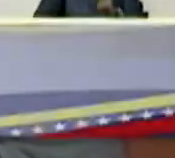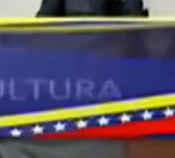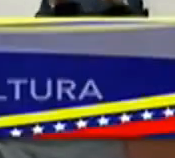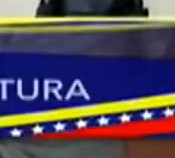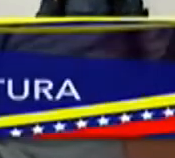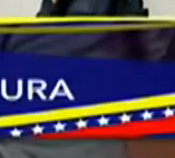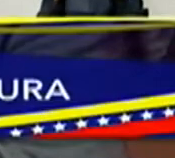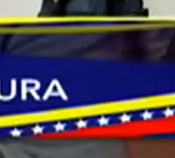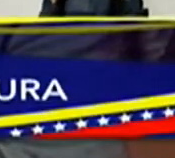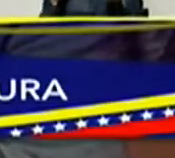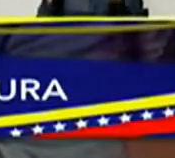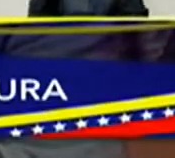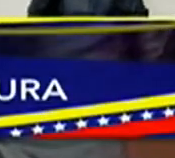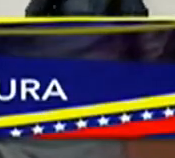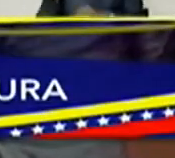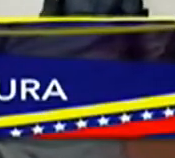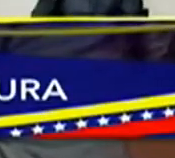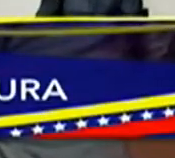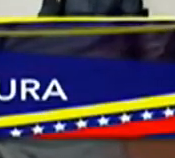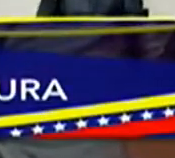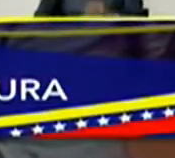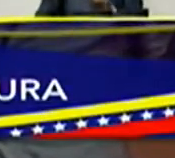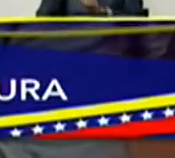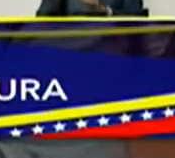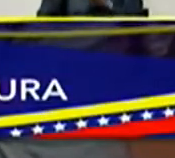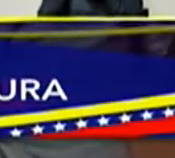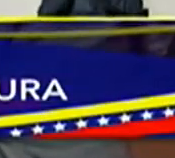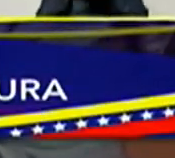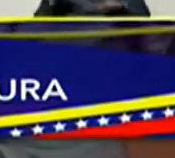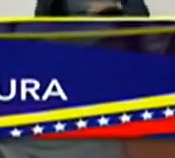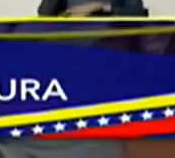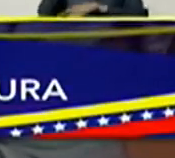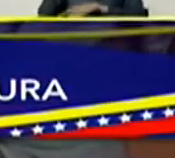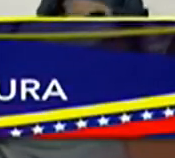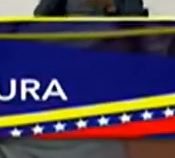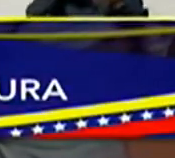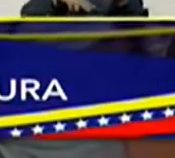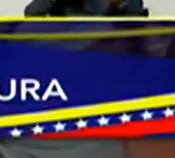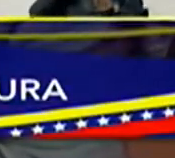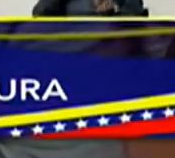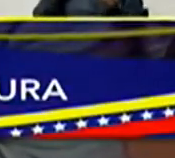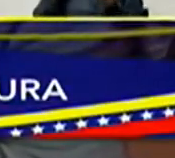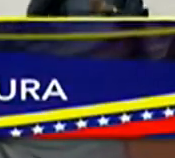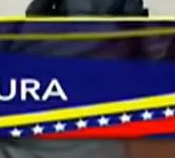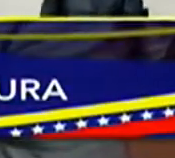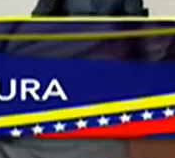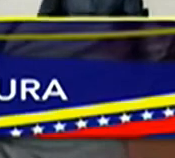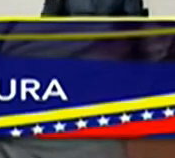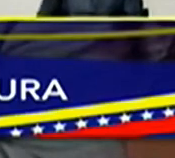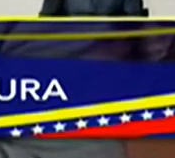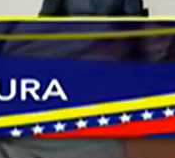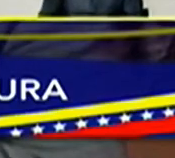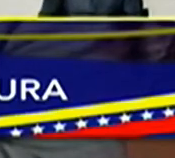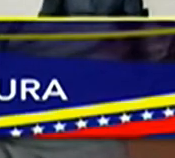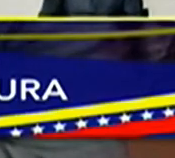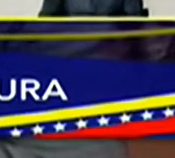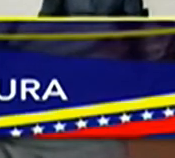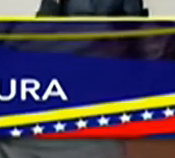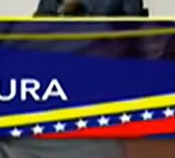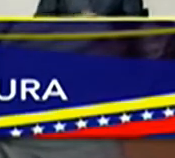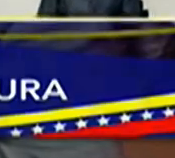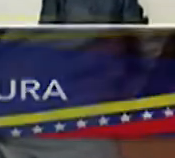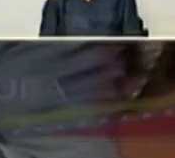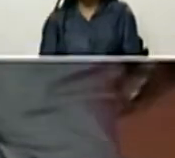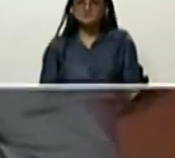género policial, ¿no? Aquí tenemos un foro de literatura neopolicial. Viene Paco Ignacio Taibo,